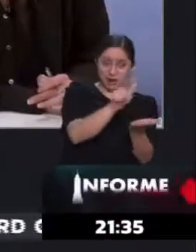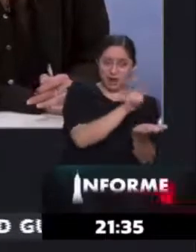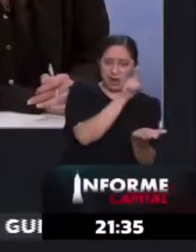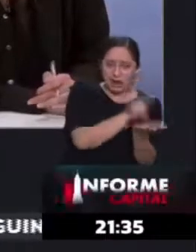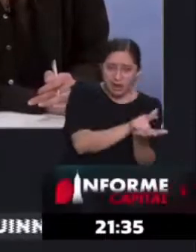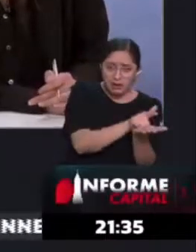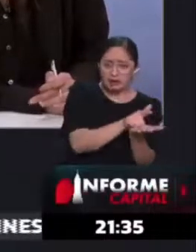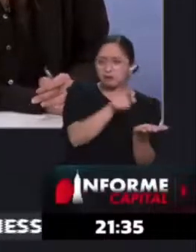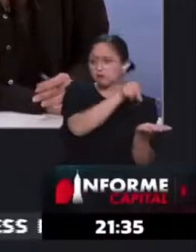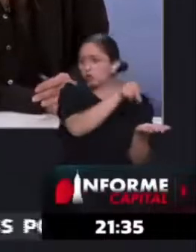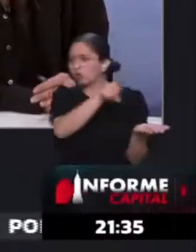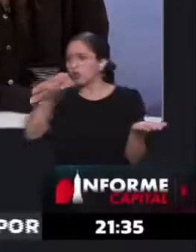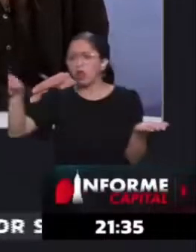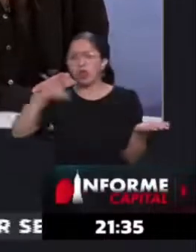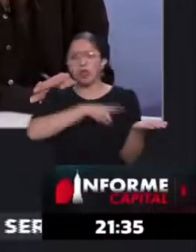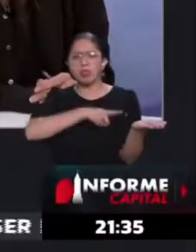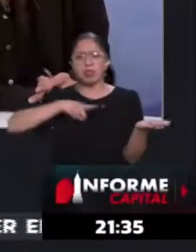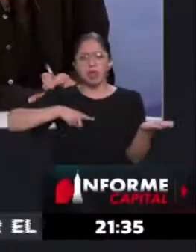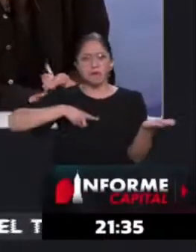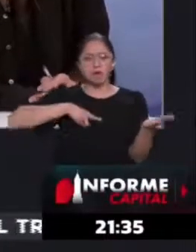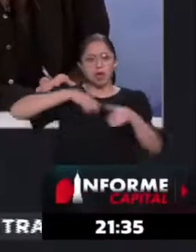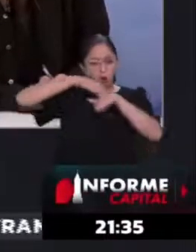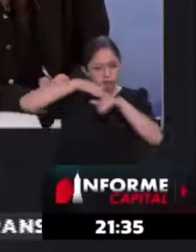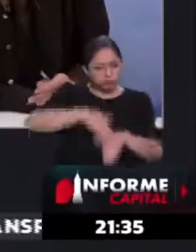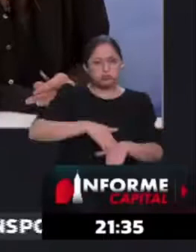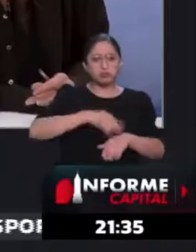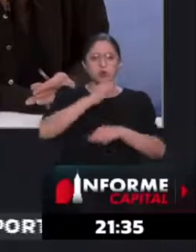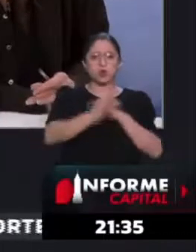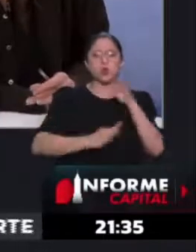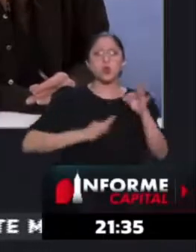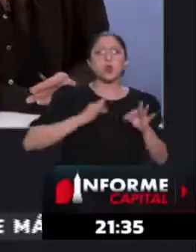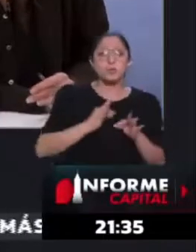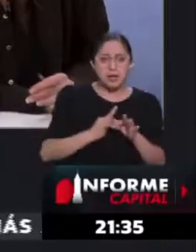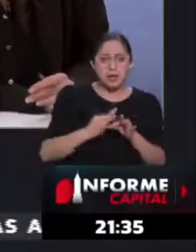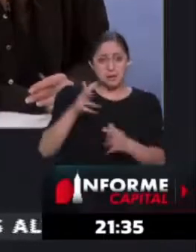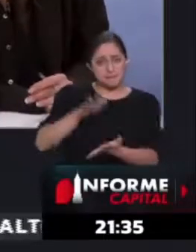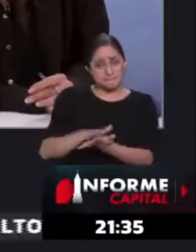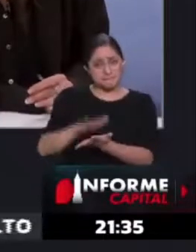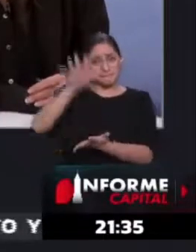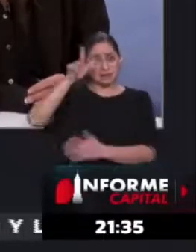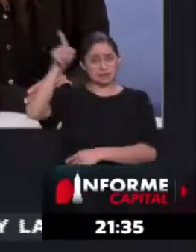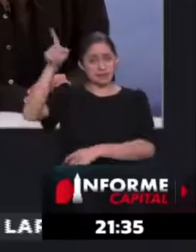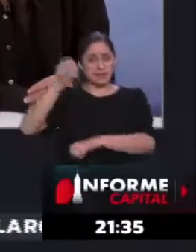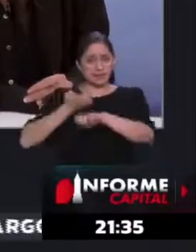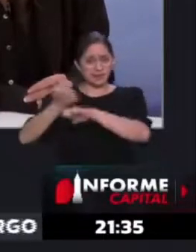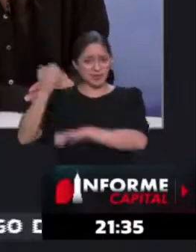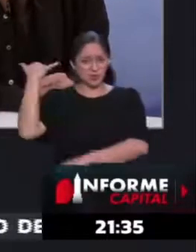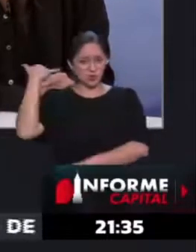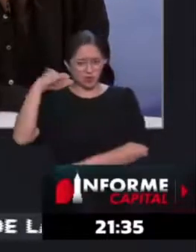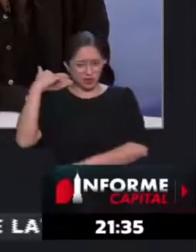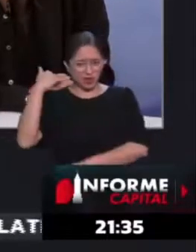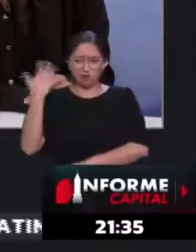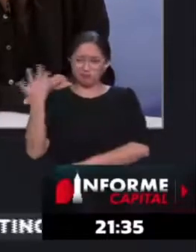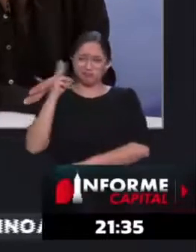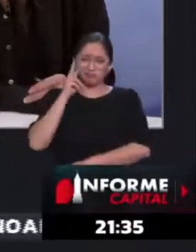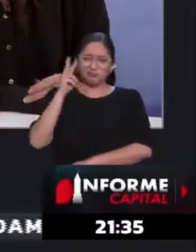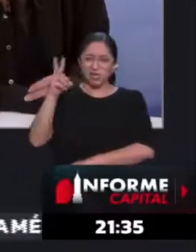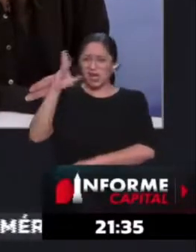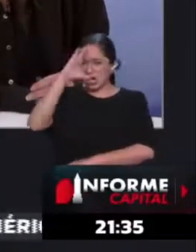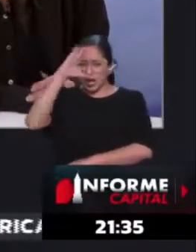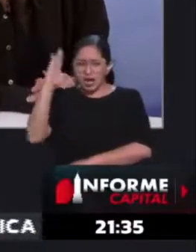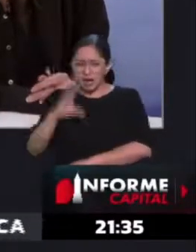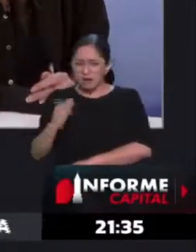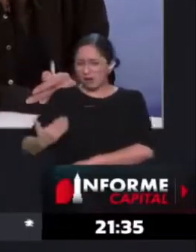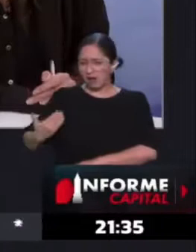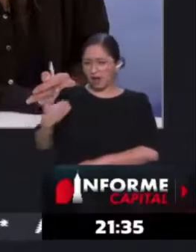ser cumplidos, estos y otros, sobre todo en un estado como Yucatán, en el que hemos podido ver lamentablemente crímenes como